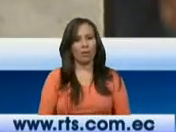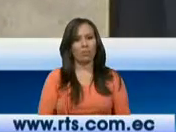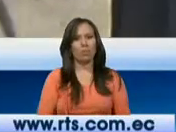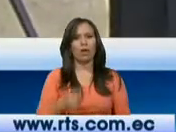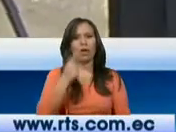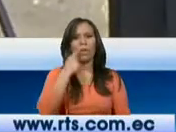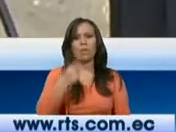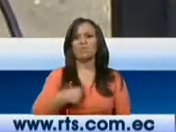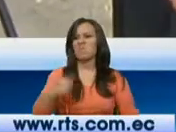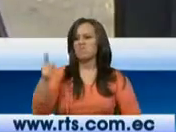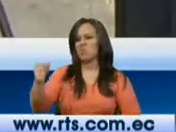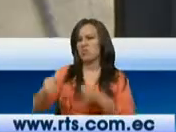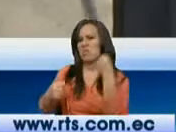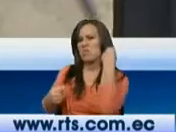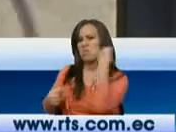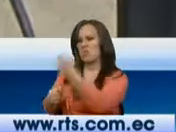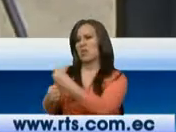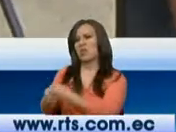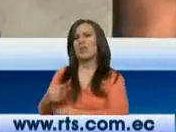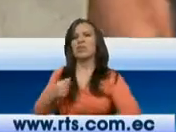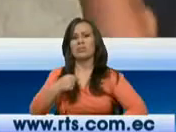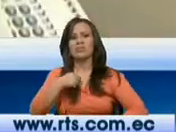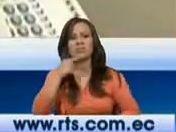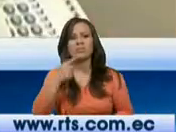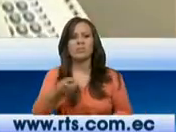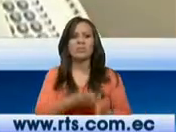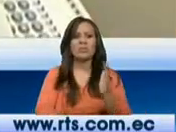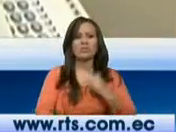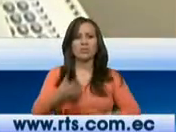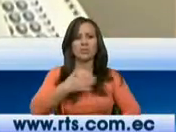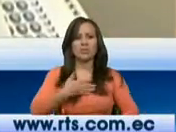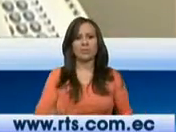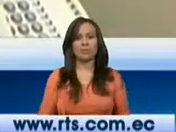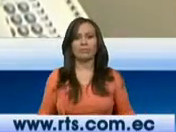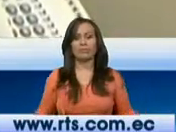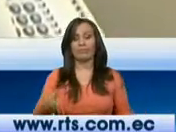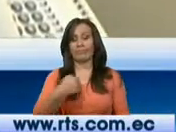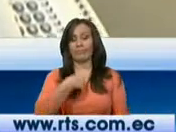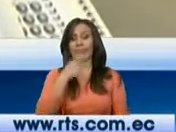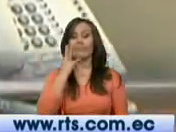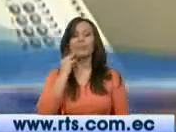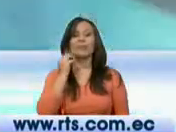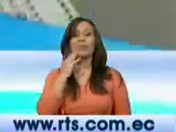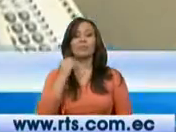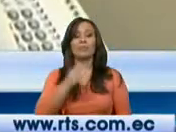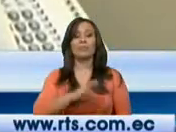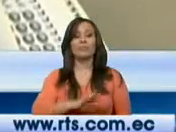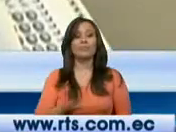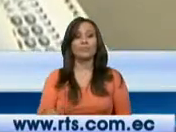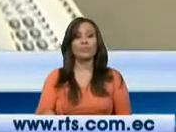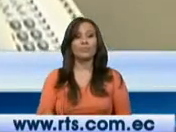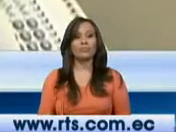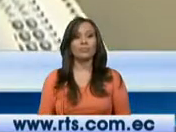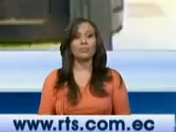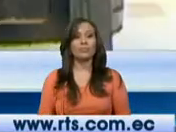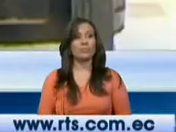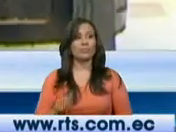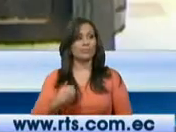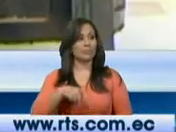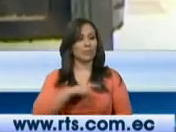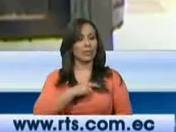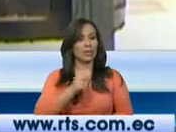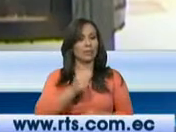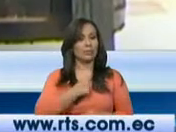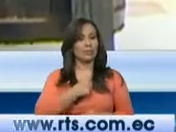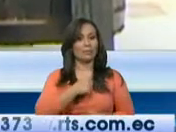Él que me iba a hacer no sé qué. Lo amenazó. Lo amenazó. Con la experiencia que hemos tenido, ¿no? Nosotros, por ejemplo, en el caso